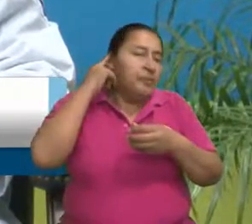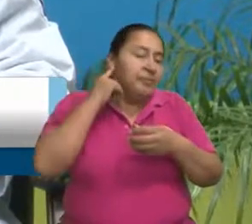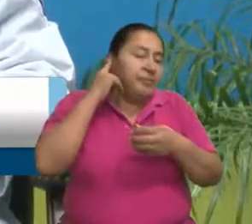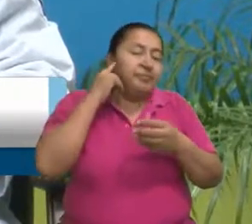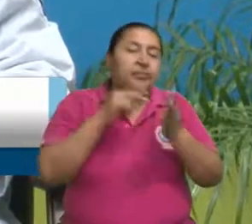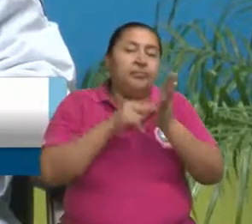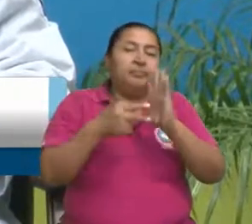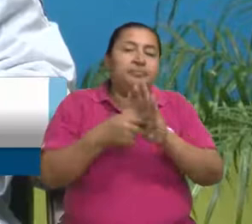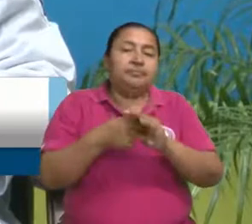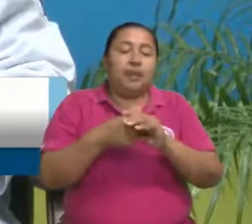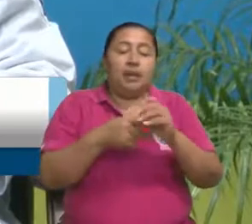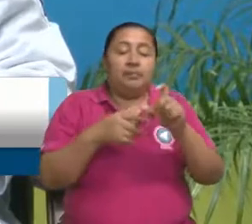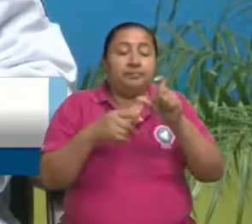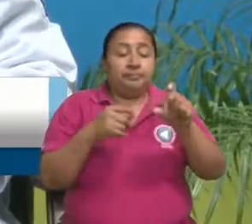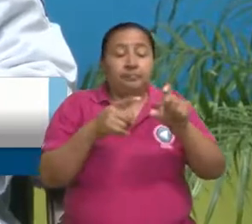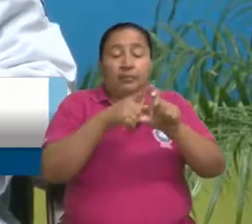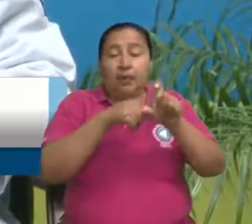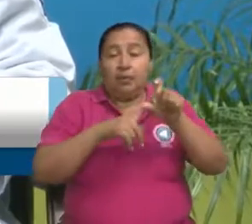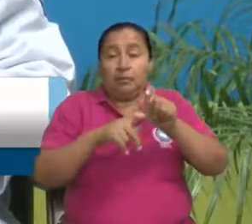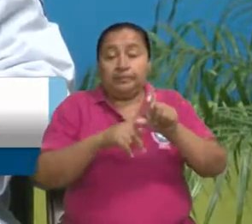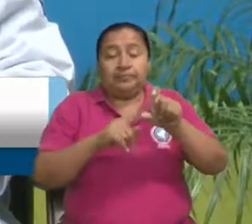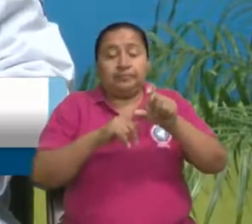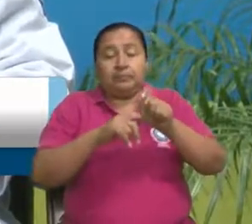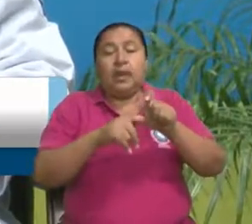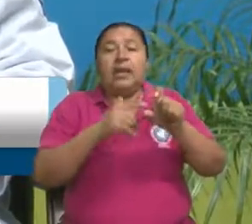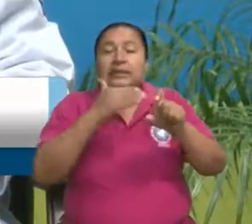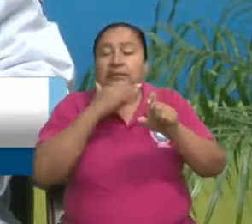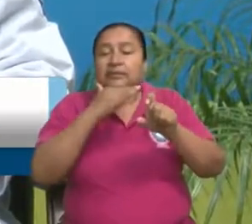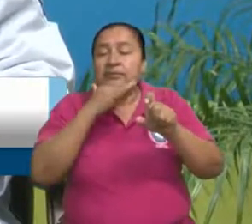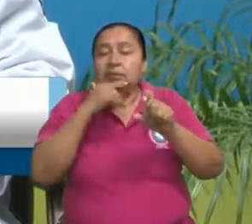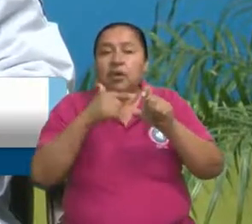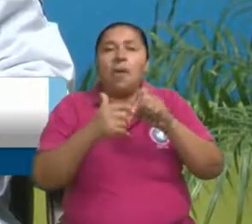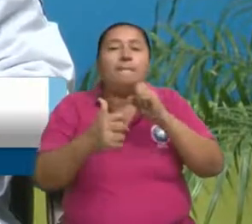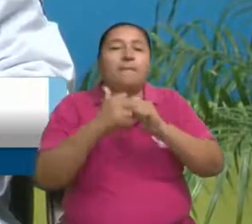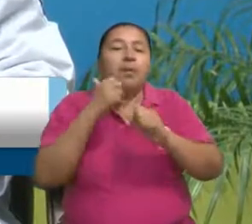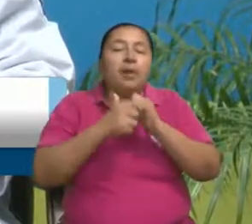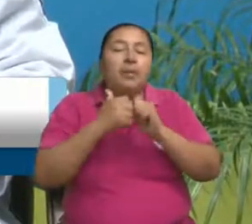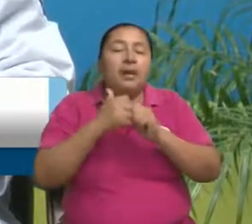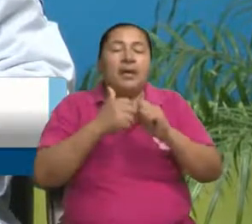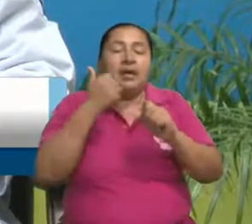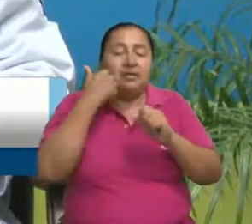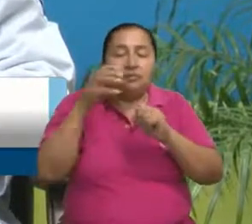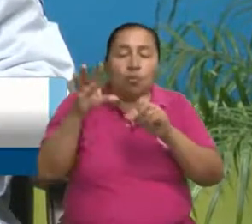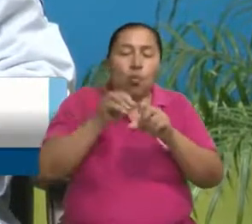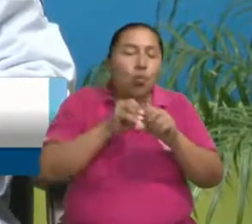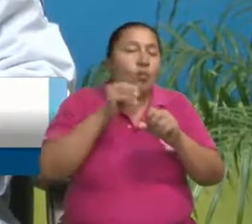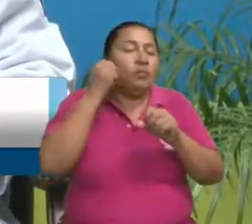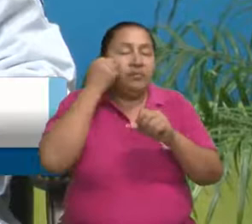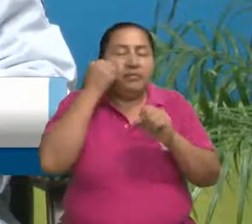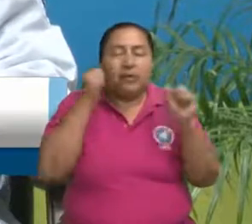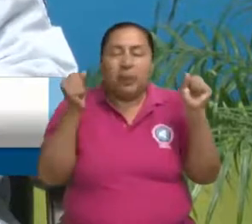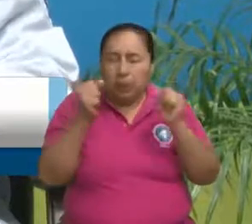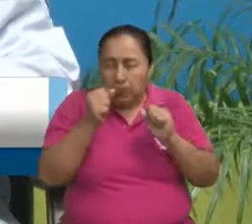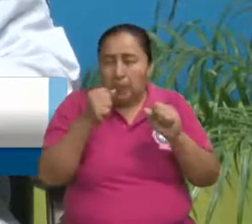Esto es, prácticamente es una complicación de la infección respiratoria. ¿Ves? Por lo que